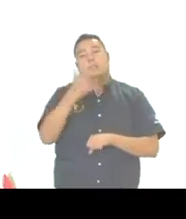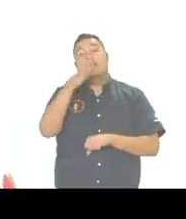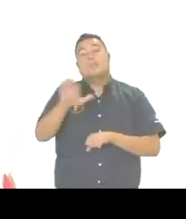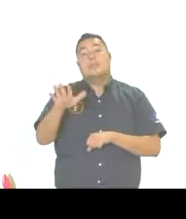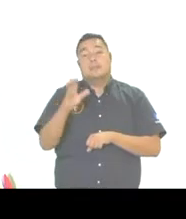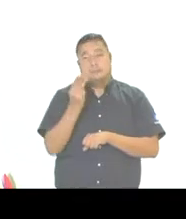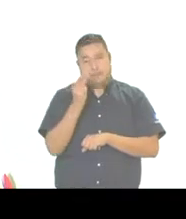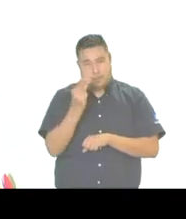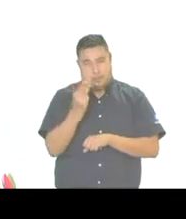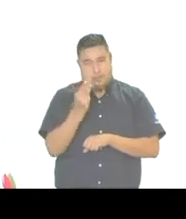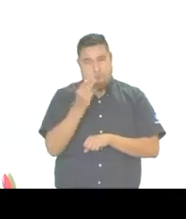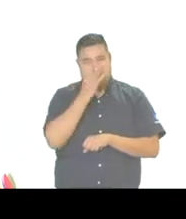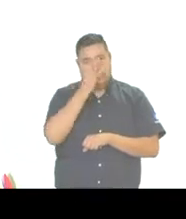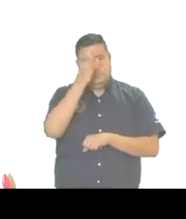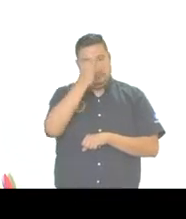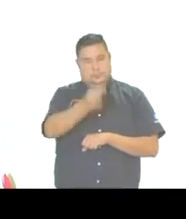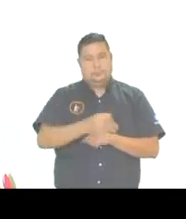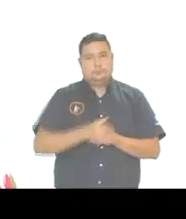a